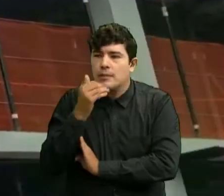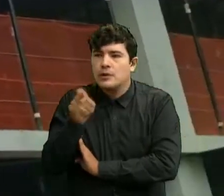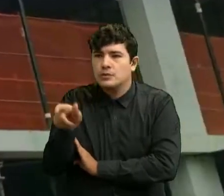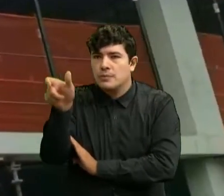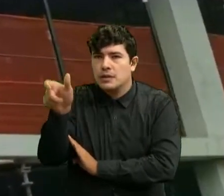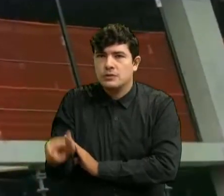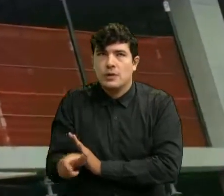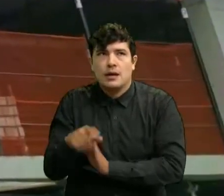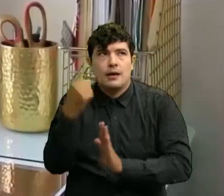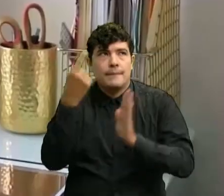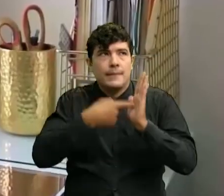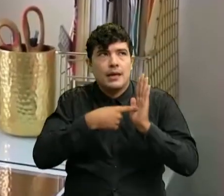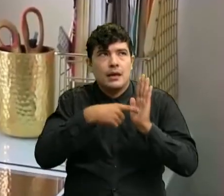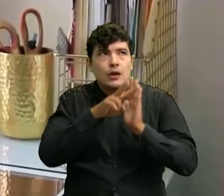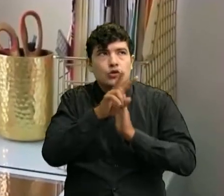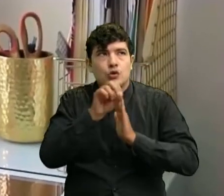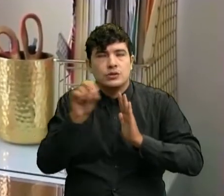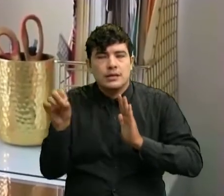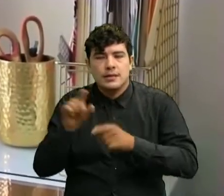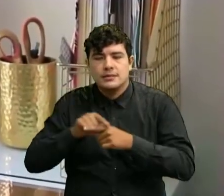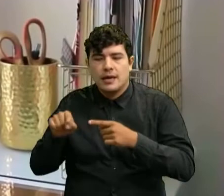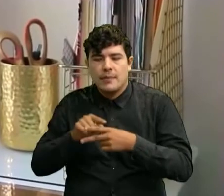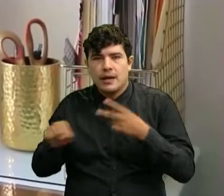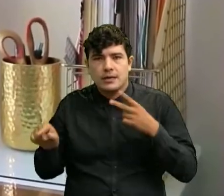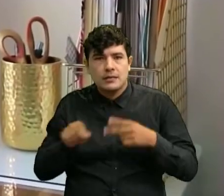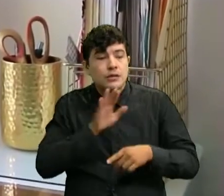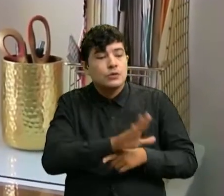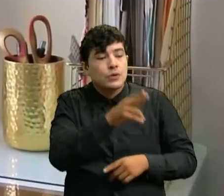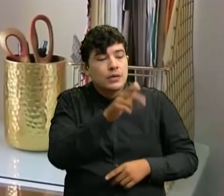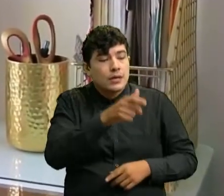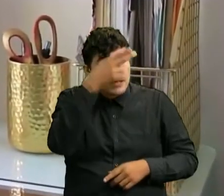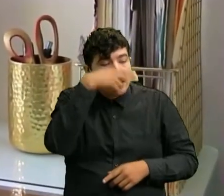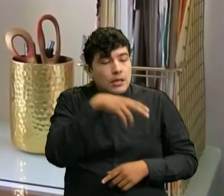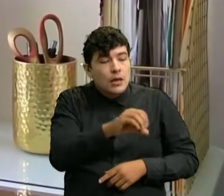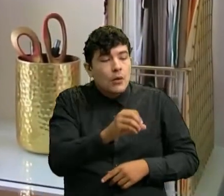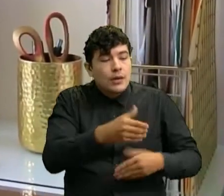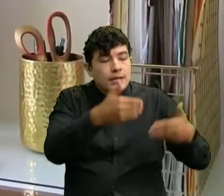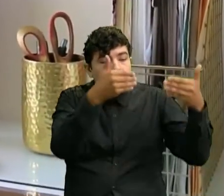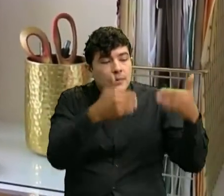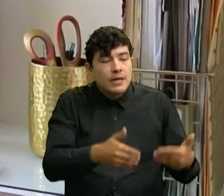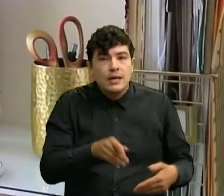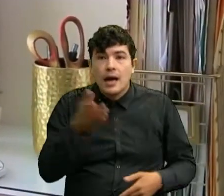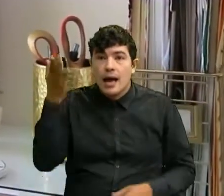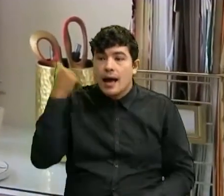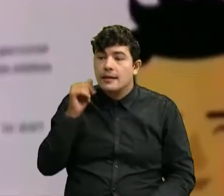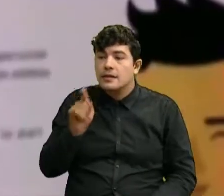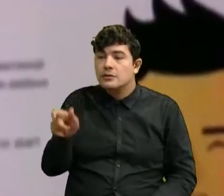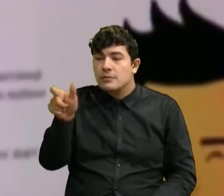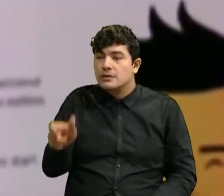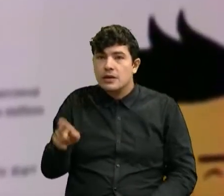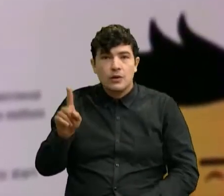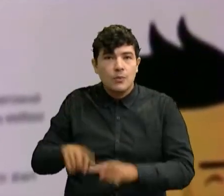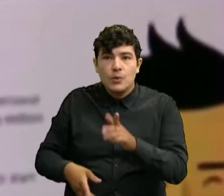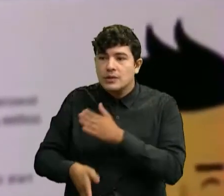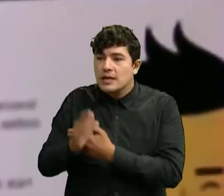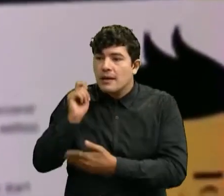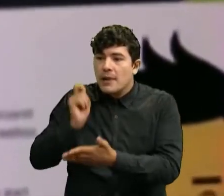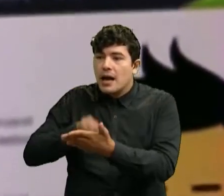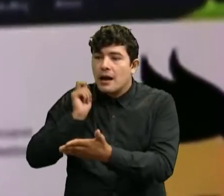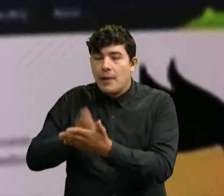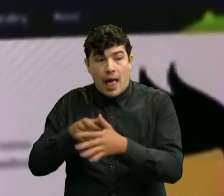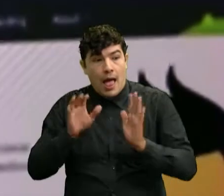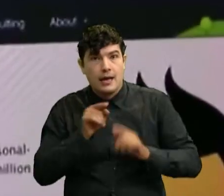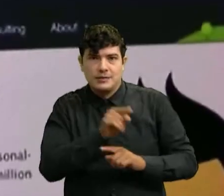1.200 semanas, tuvo un hijo inválido, se dieron las condiciones en este momento, no pudo seguir cotizando, puede